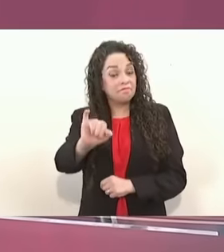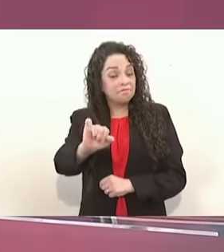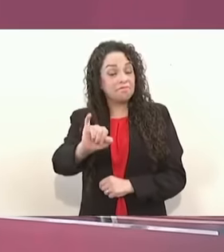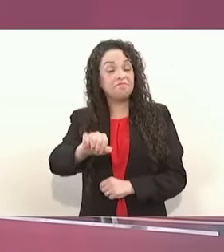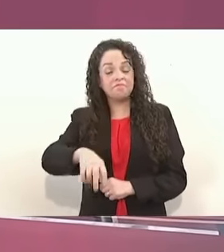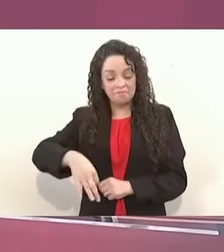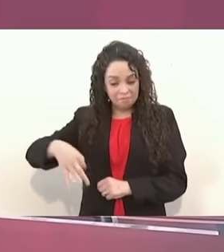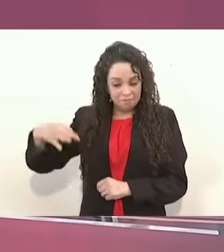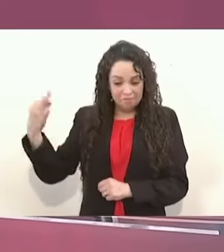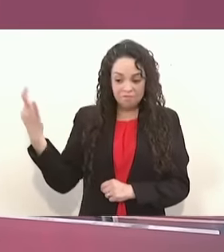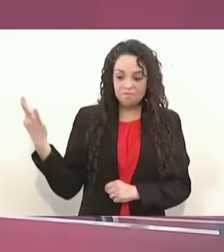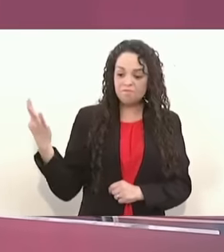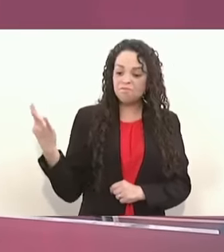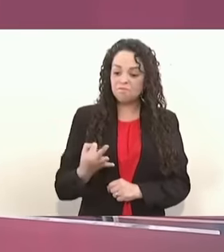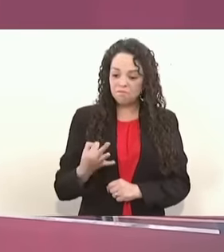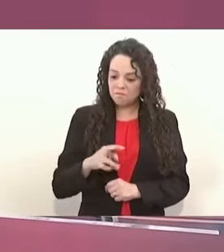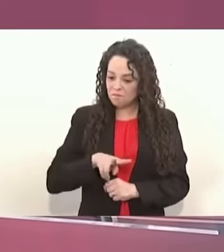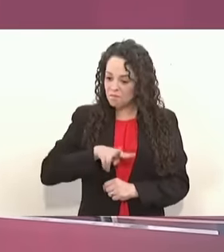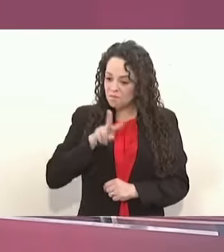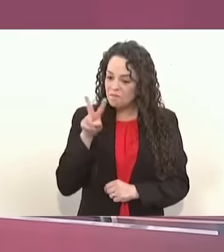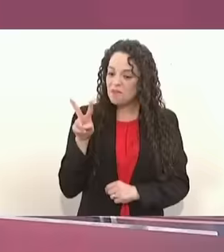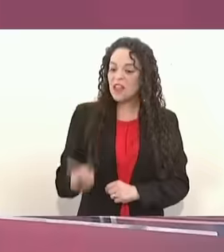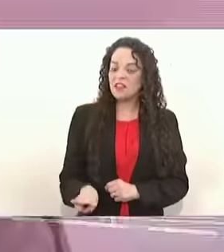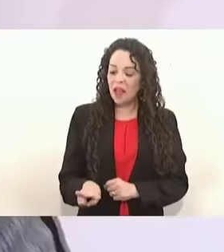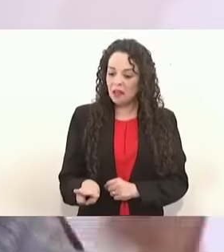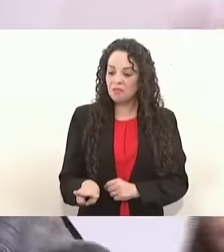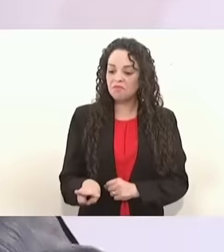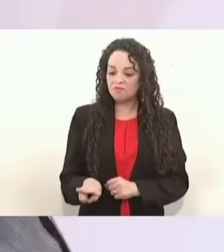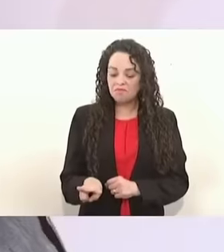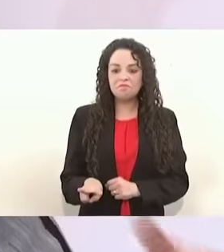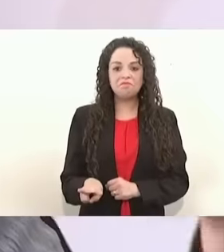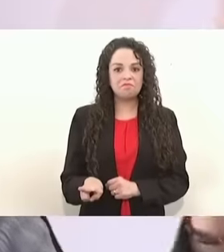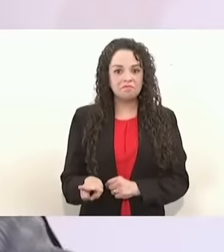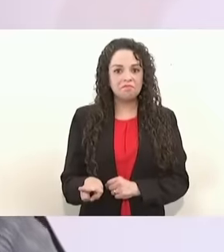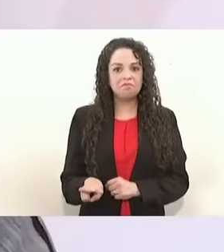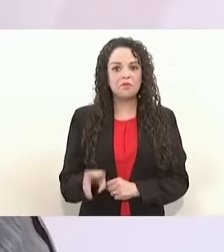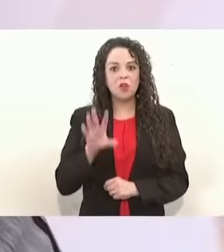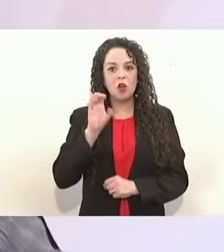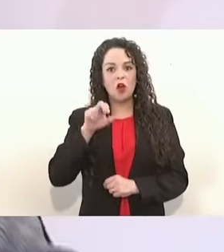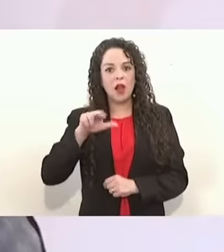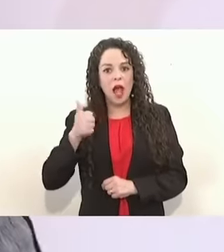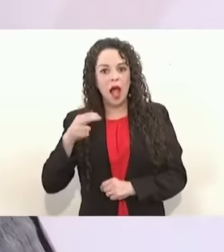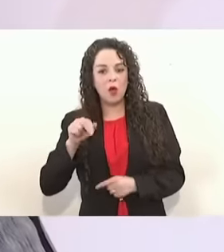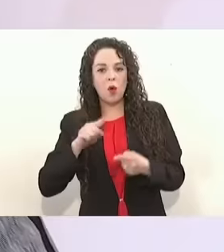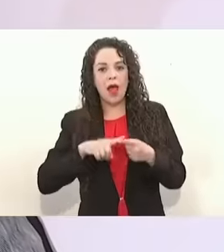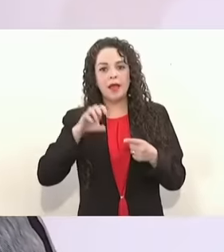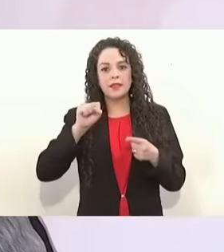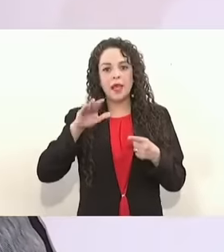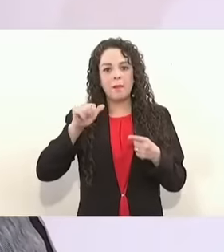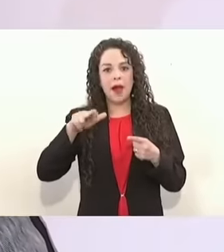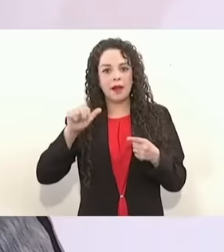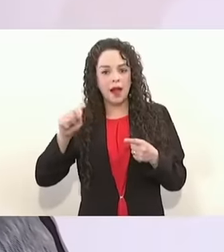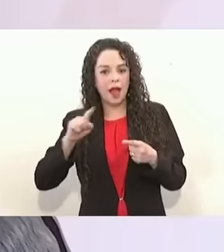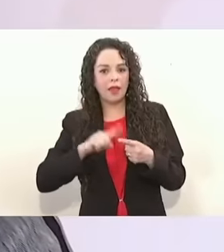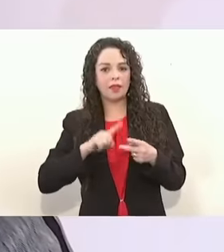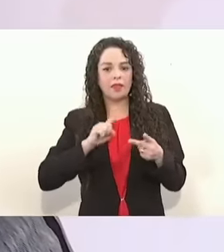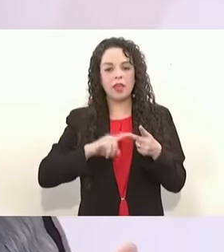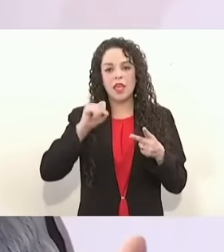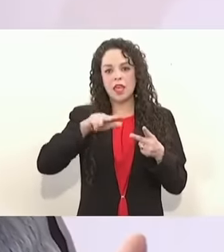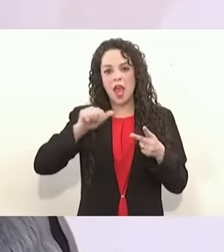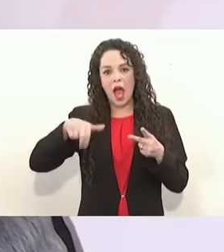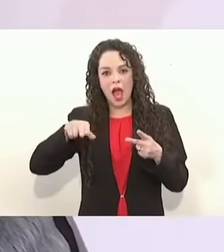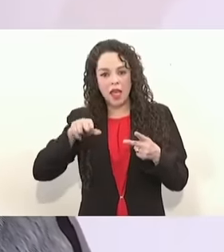este proyecto que ha coordinado Conagua, la Semarnat, Iñaki, es un acto